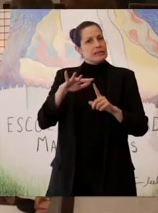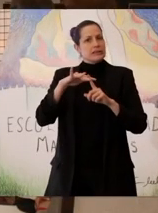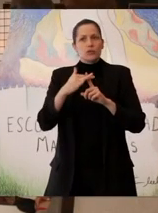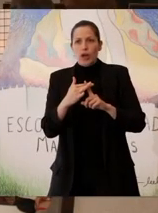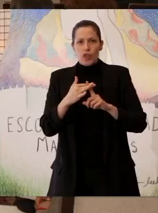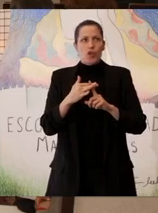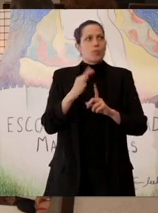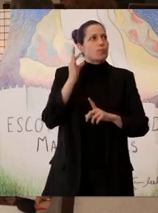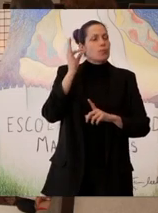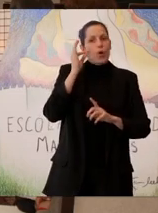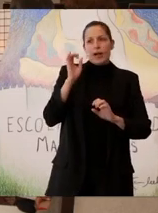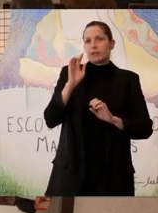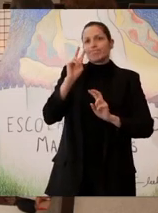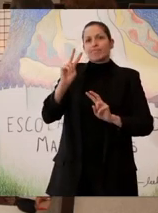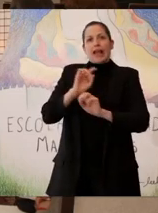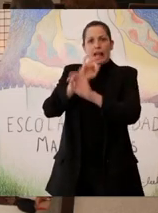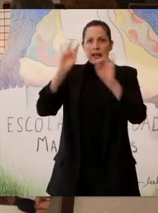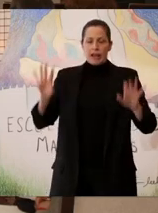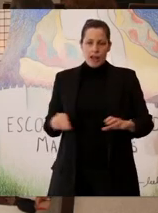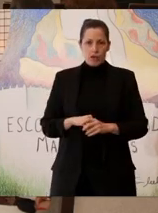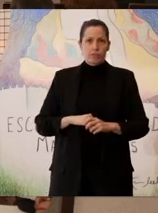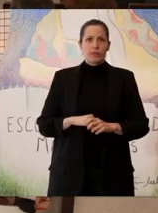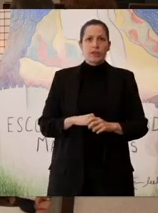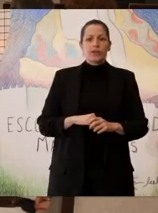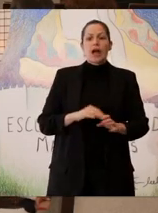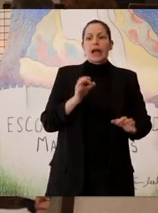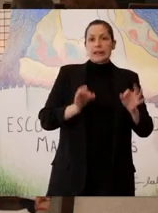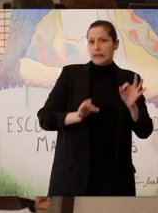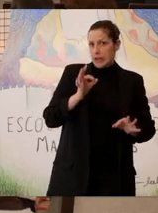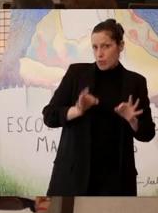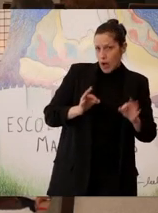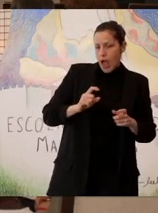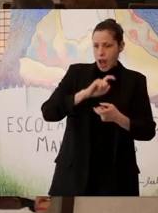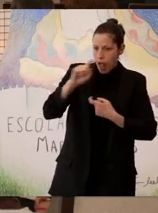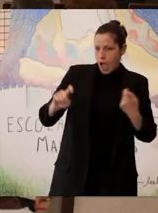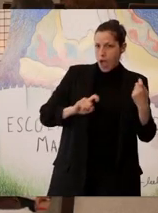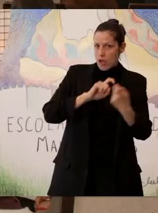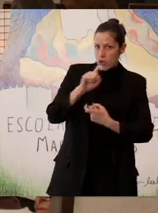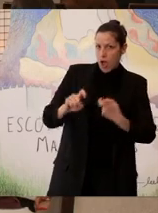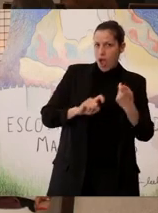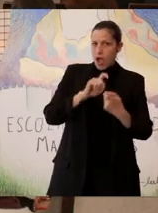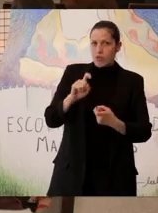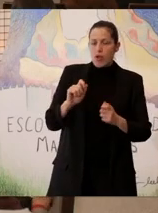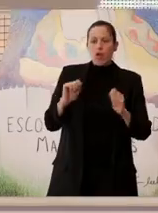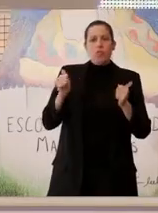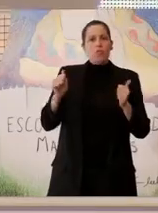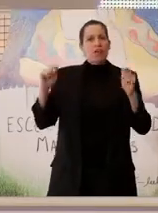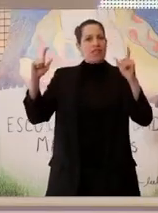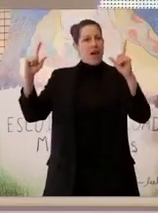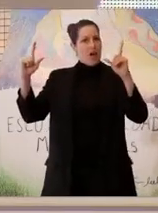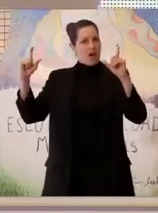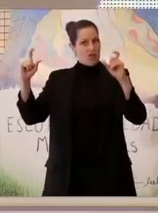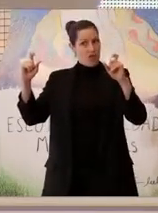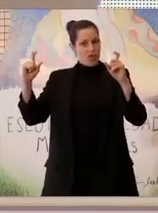Cuando en la apertura del año judicial del Tribunal Supremo, cada año es nota de prensa, además la foto correspondiente, pues yo que